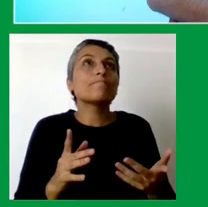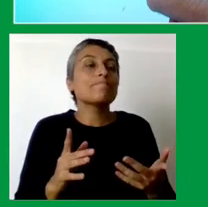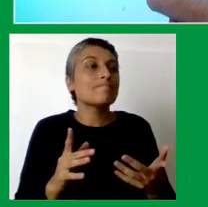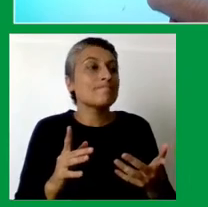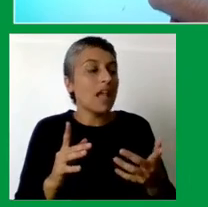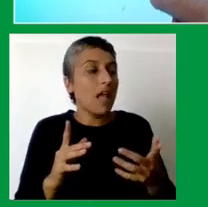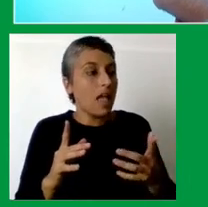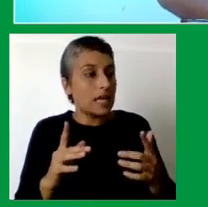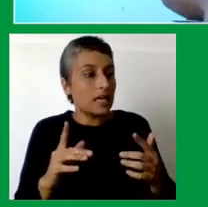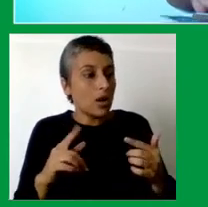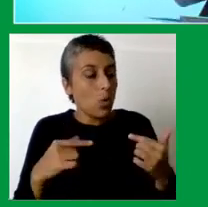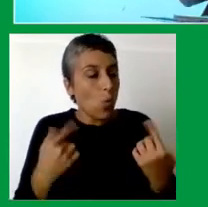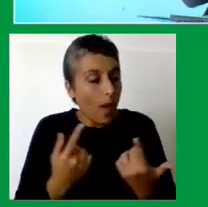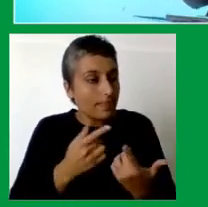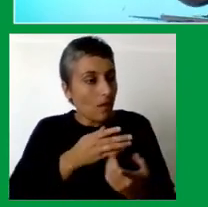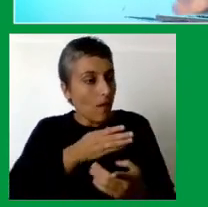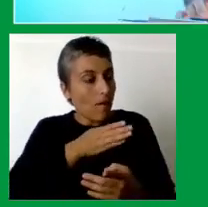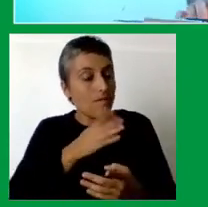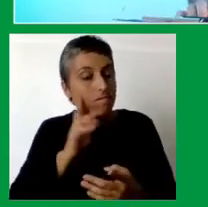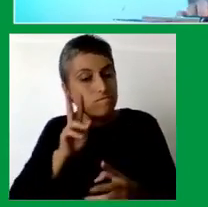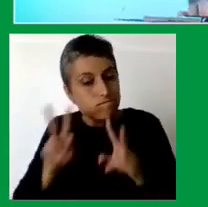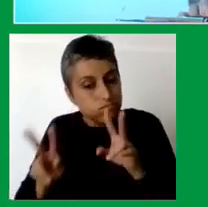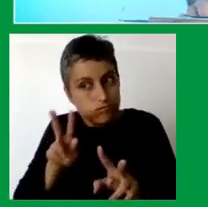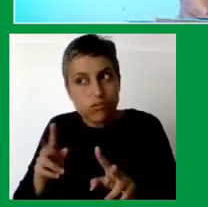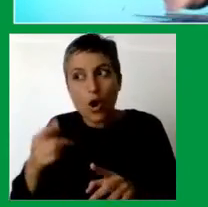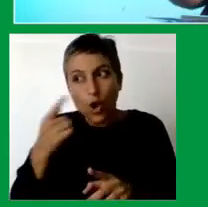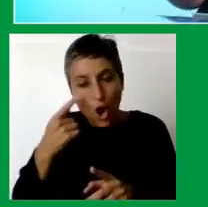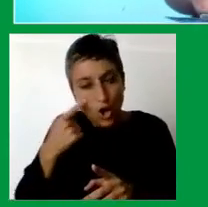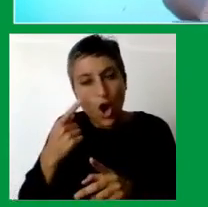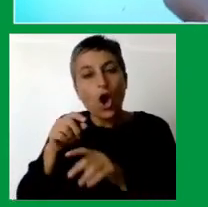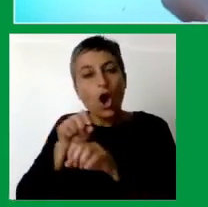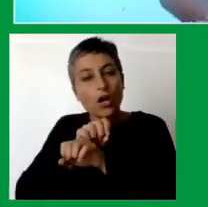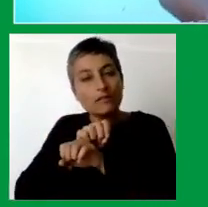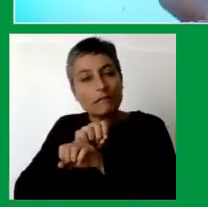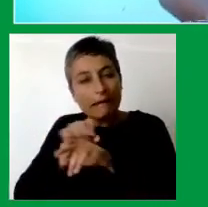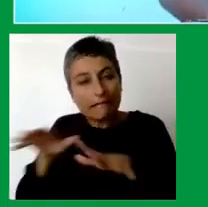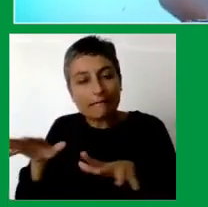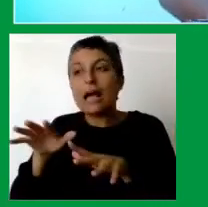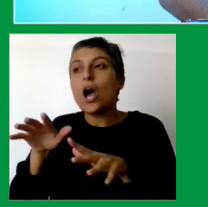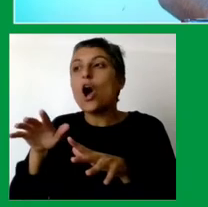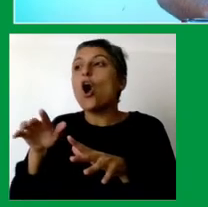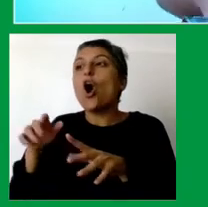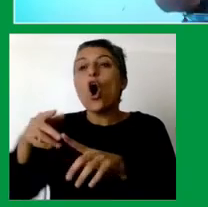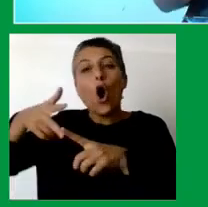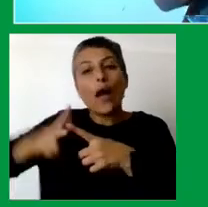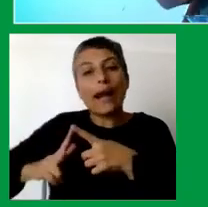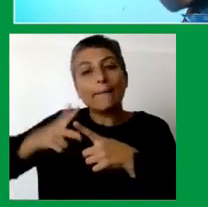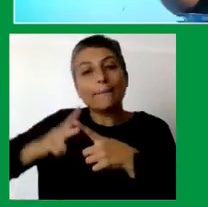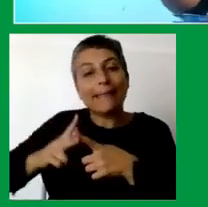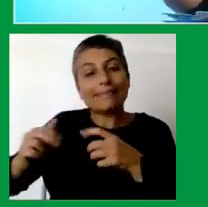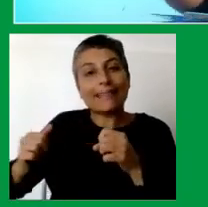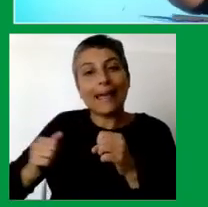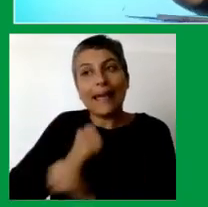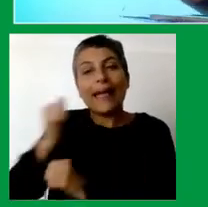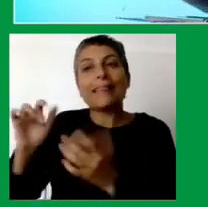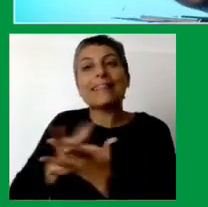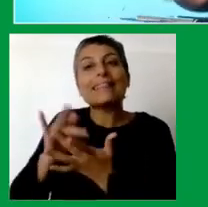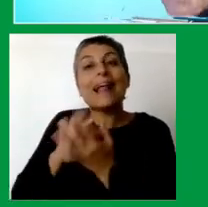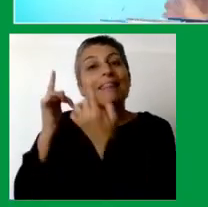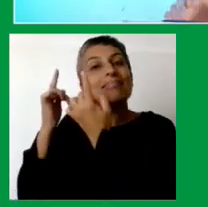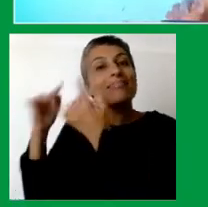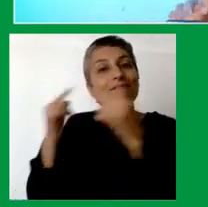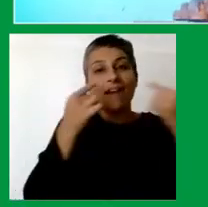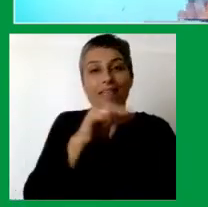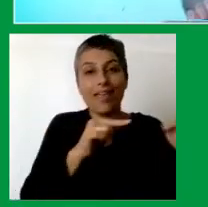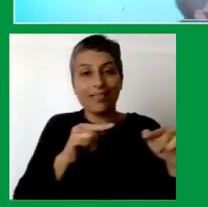Por esas herramientas digitales y por esos entornos digitales, no es el mismo que manejan ellos? ¿Cómo aproximarnos a los lugares